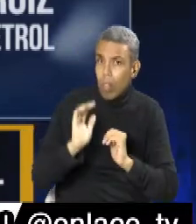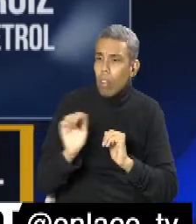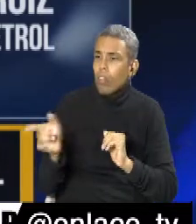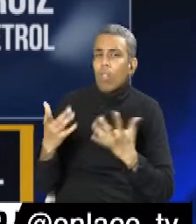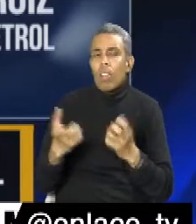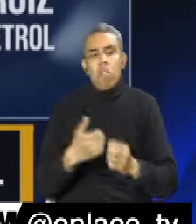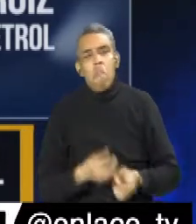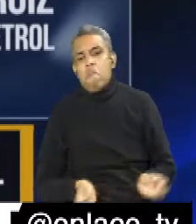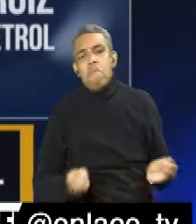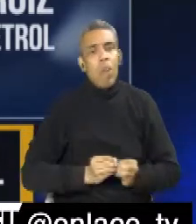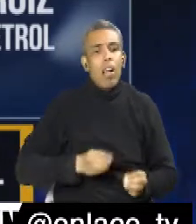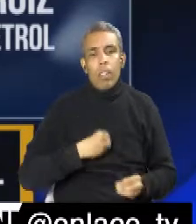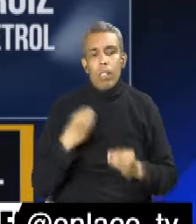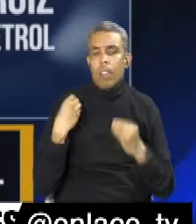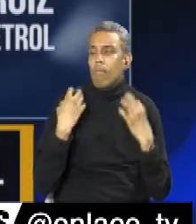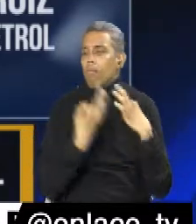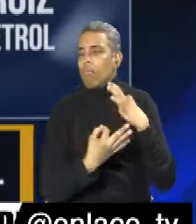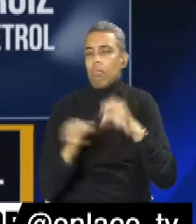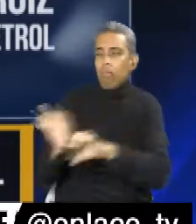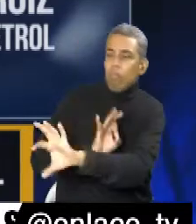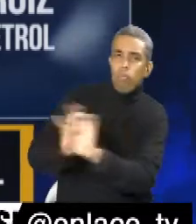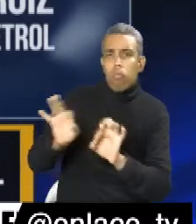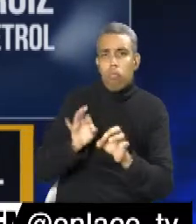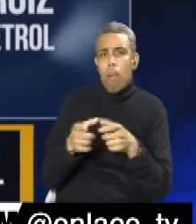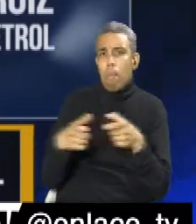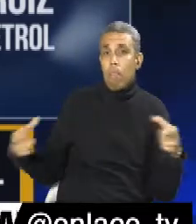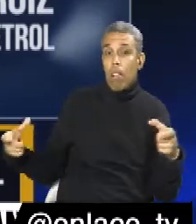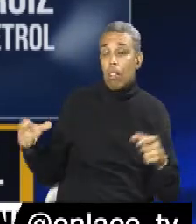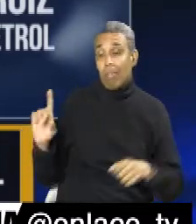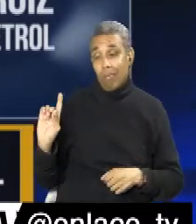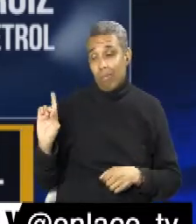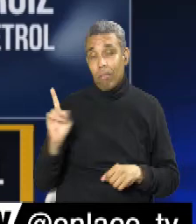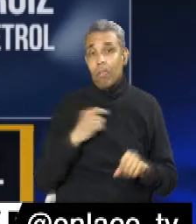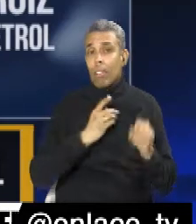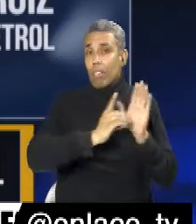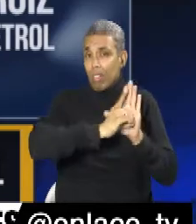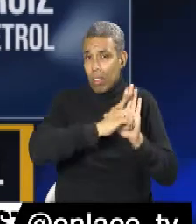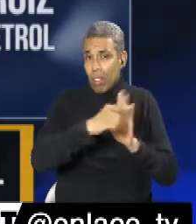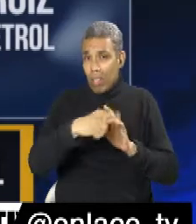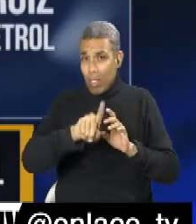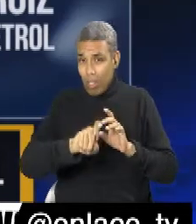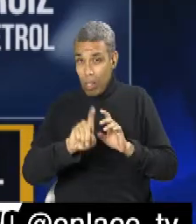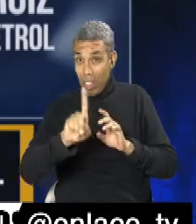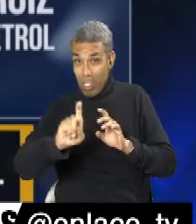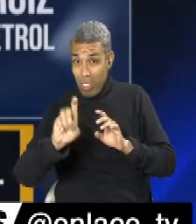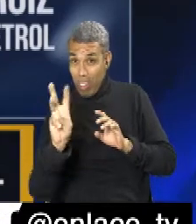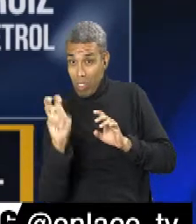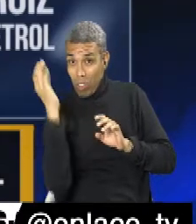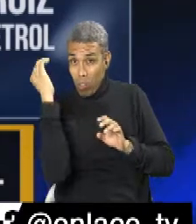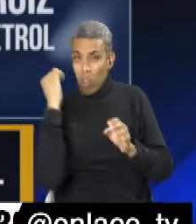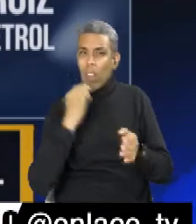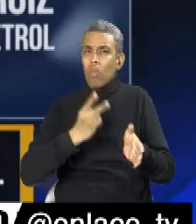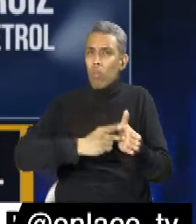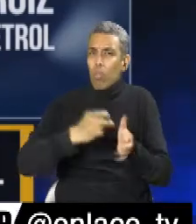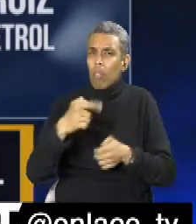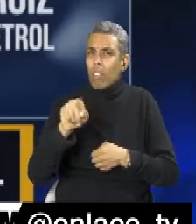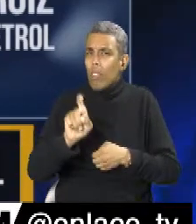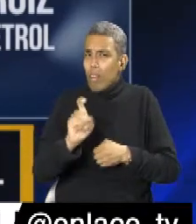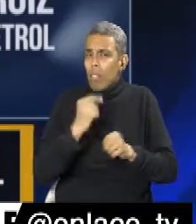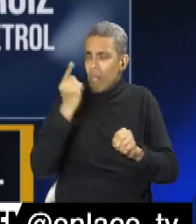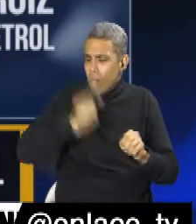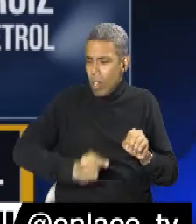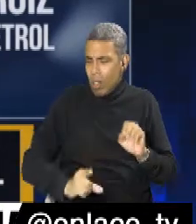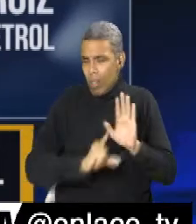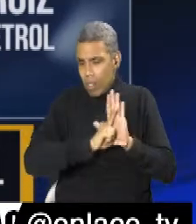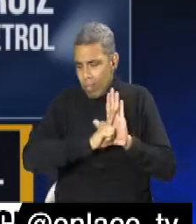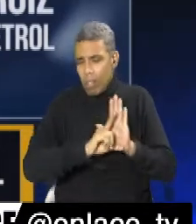las inquietudes que no solo genera la implementación del decreto 1668 del 2016, sino que también es la forma